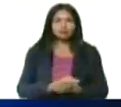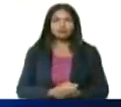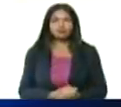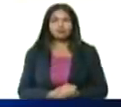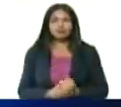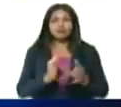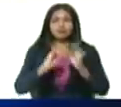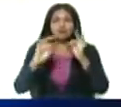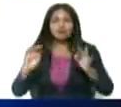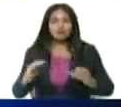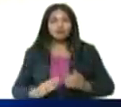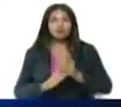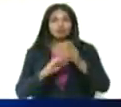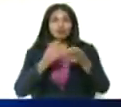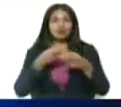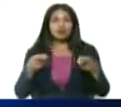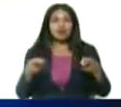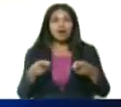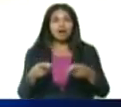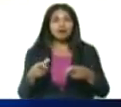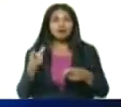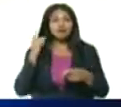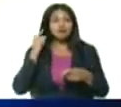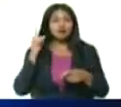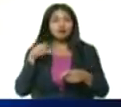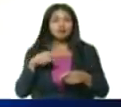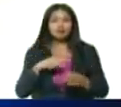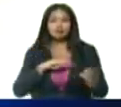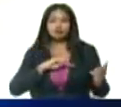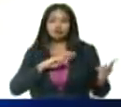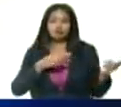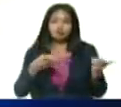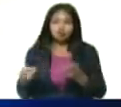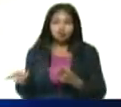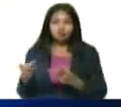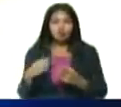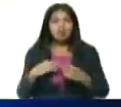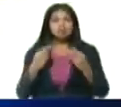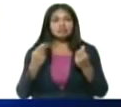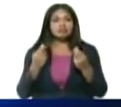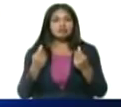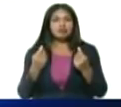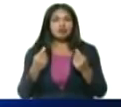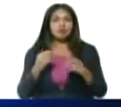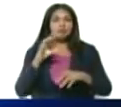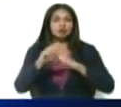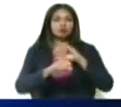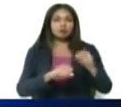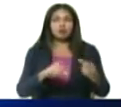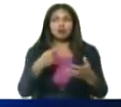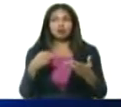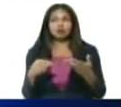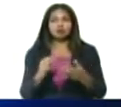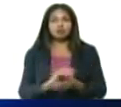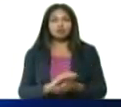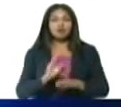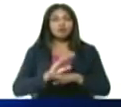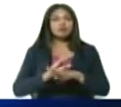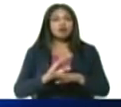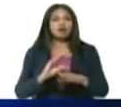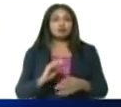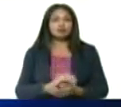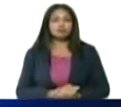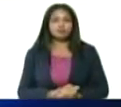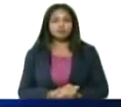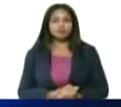través de la directora general, la doctora Clarice Tien, hemos recibido dinero para la compra de equipos de protección personal